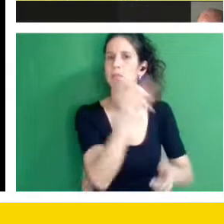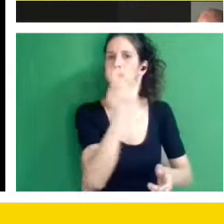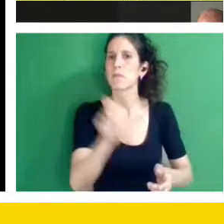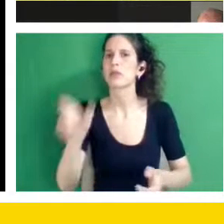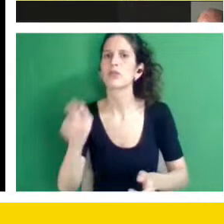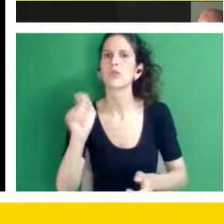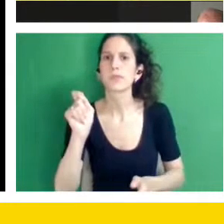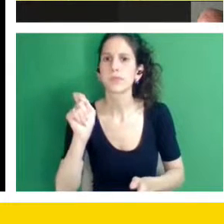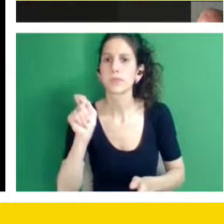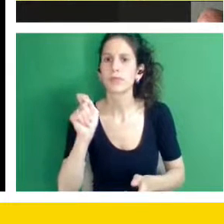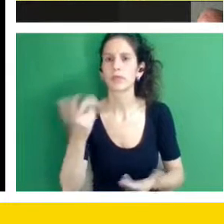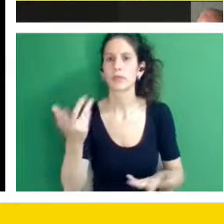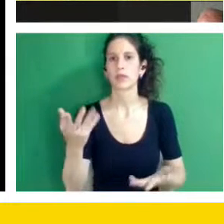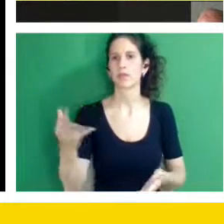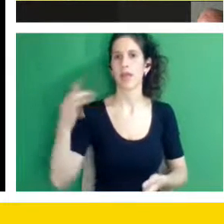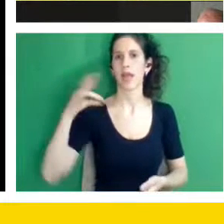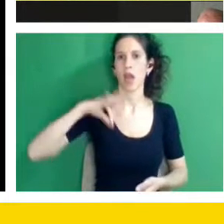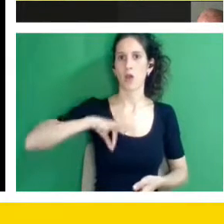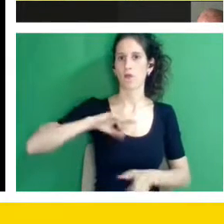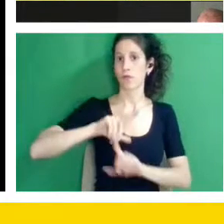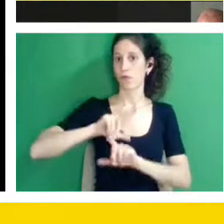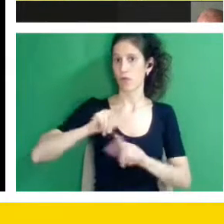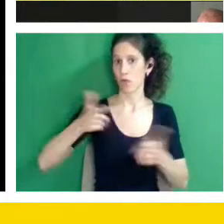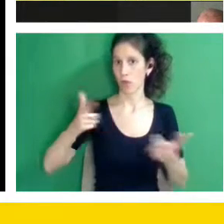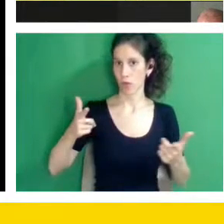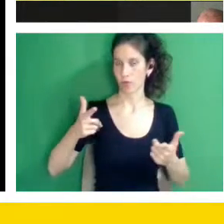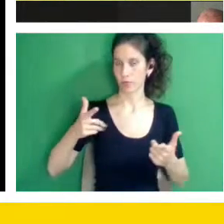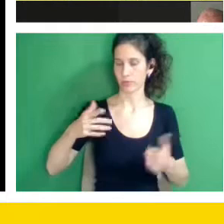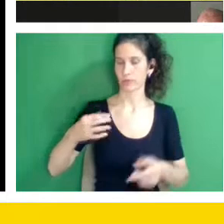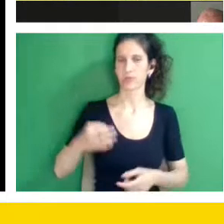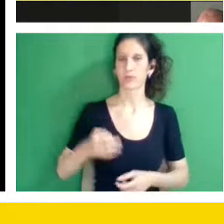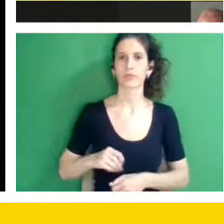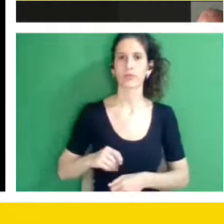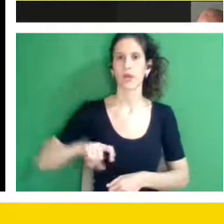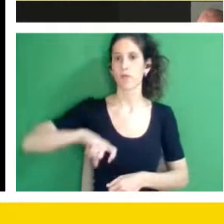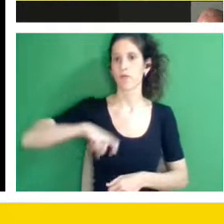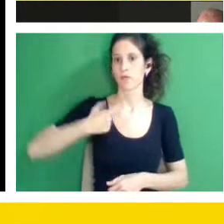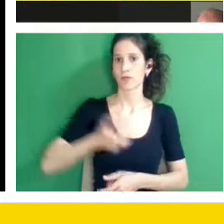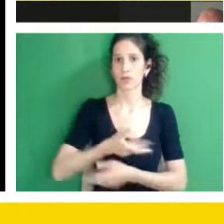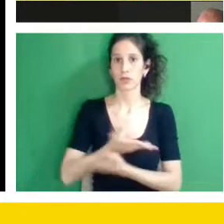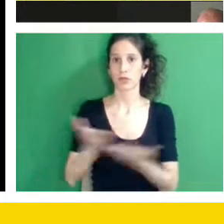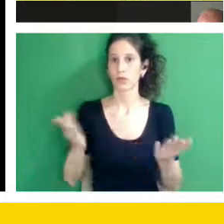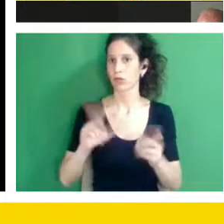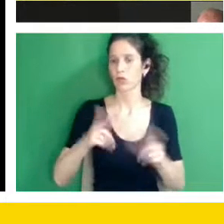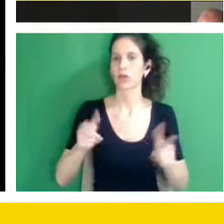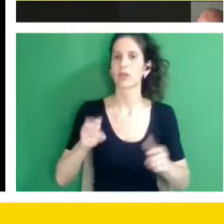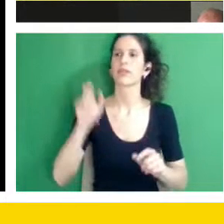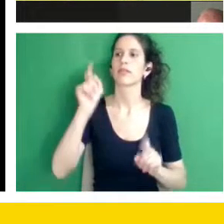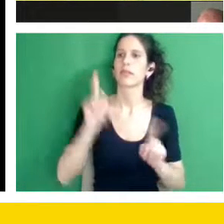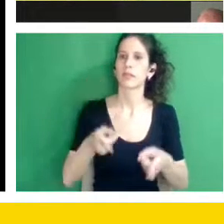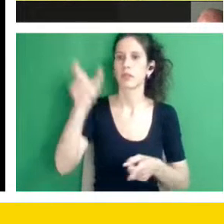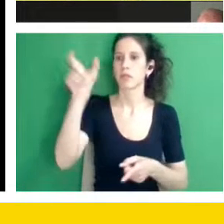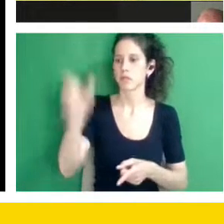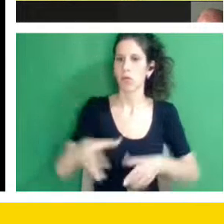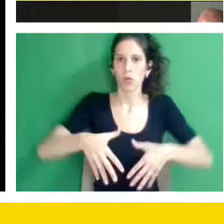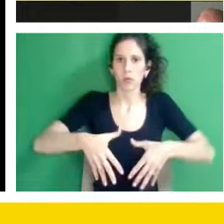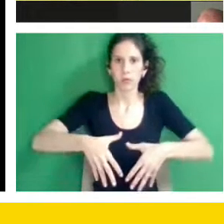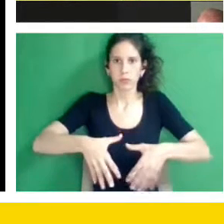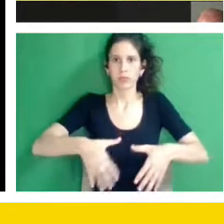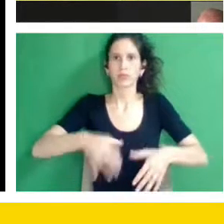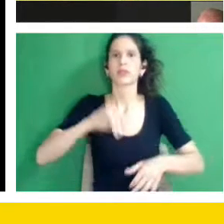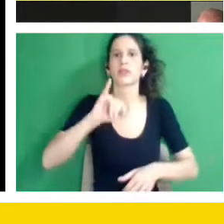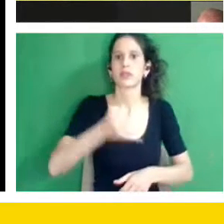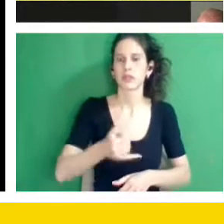seguro de salud y estén en condiciones de pobreza o pobreza extrema, o sea, madres gestantes, niños menores de 5 años, bomberos, entre